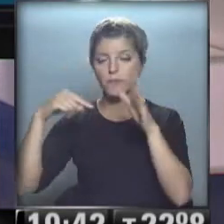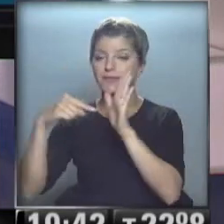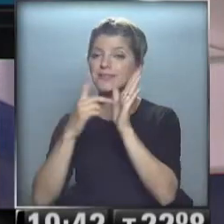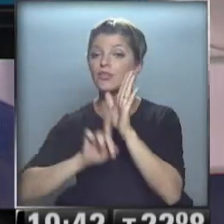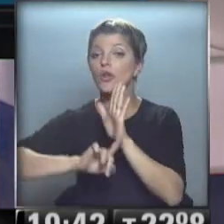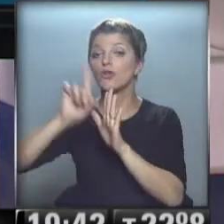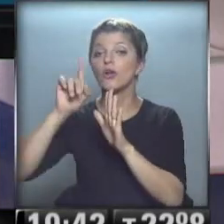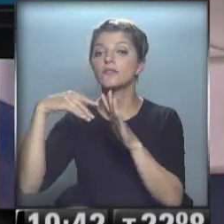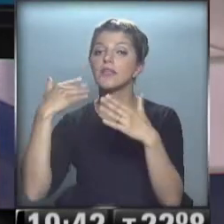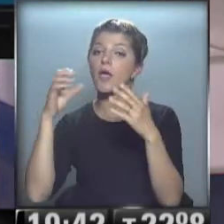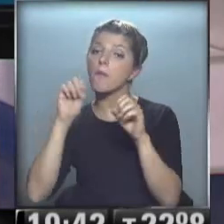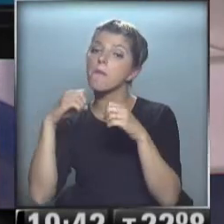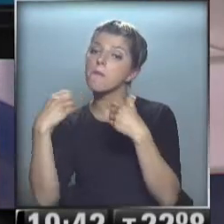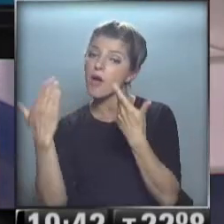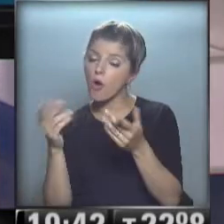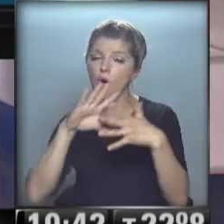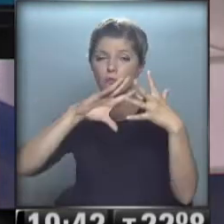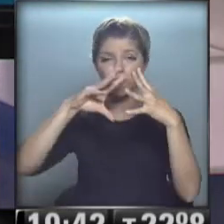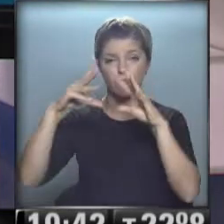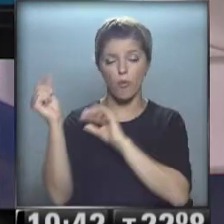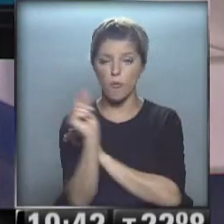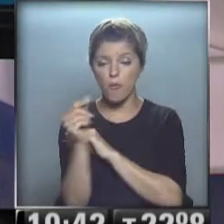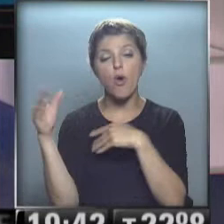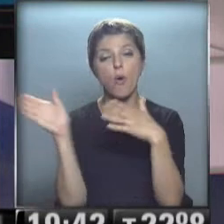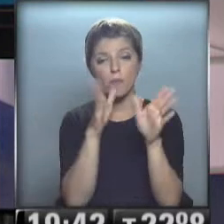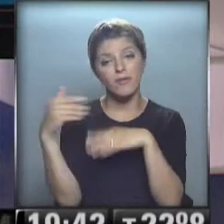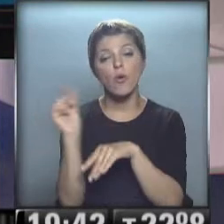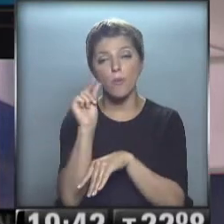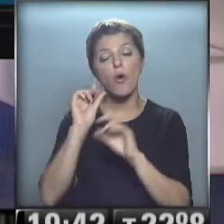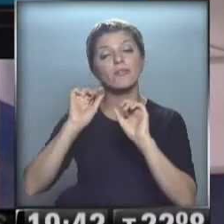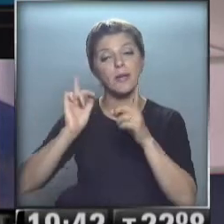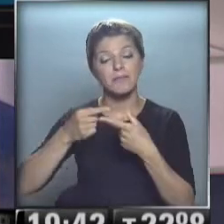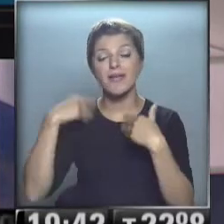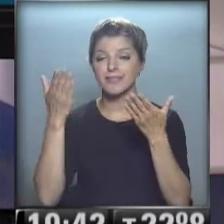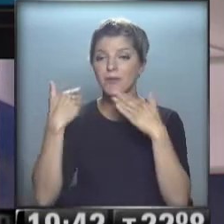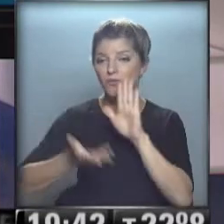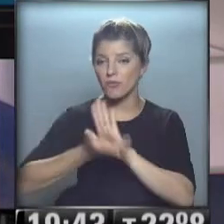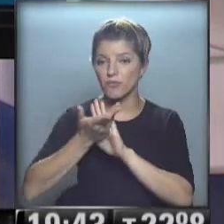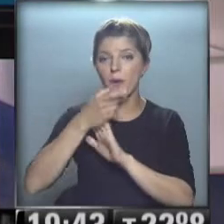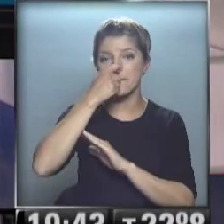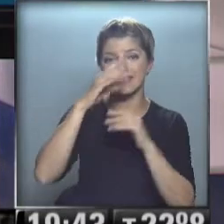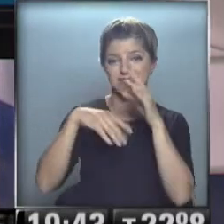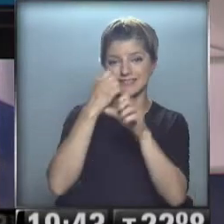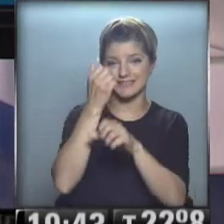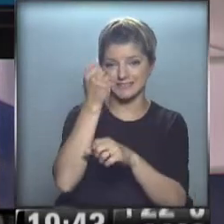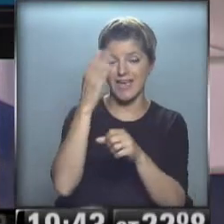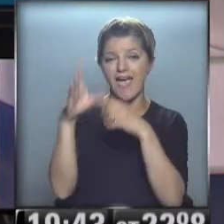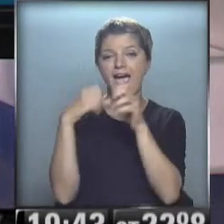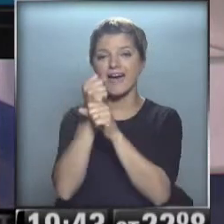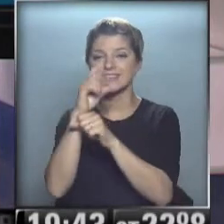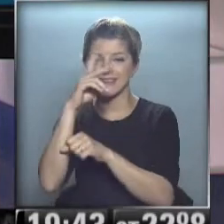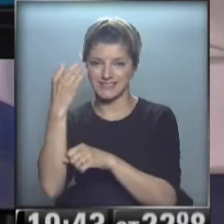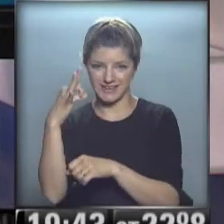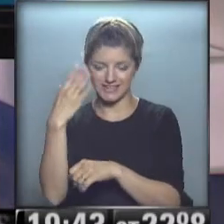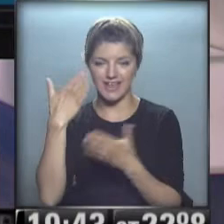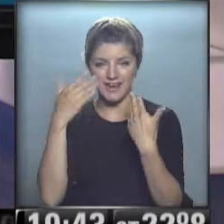condiciones mucho más estables, muy poca nubosidad, poco viento también, con temperaturas en ascenso, máximas de 26 hasta 30 grados. Como siempre, la